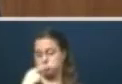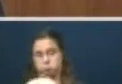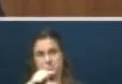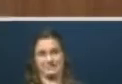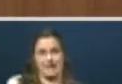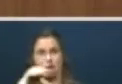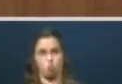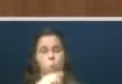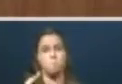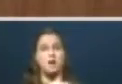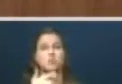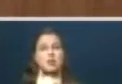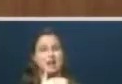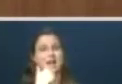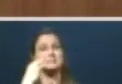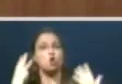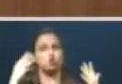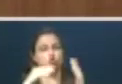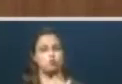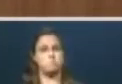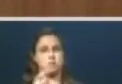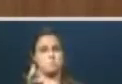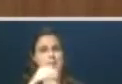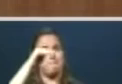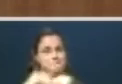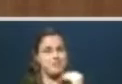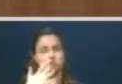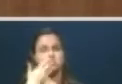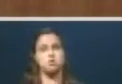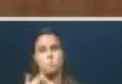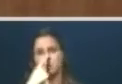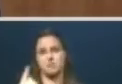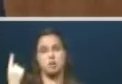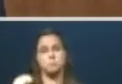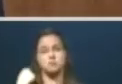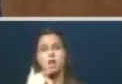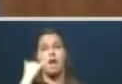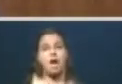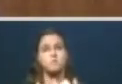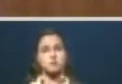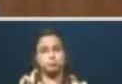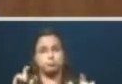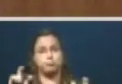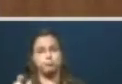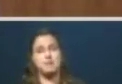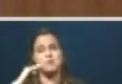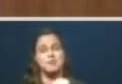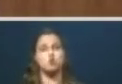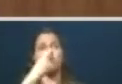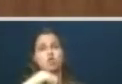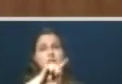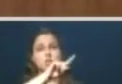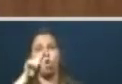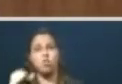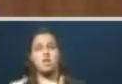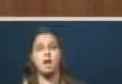hay casi 8000 pacientes en espera menos que en el mismo periodo del año anterior habiéndose reducido la demora media de 111 a